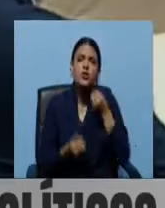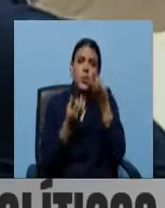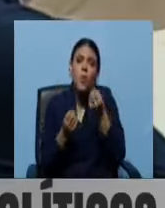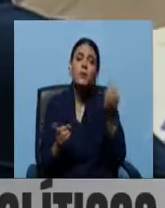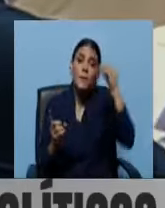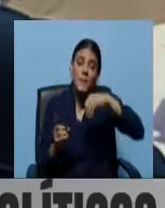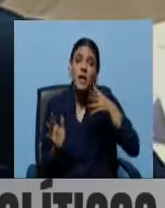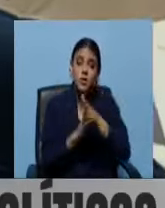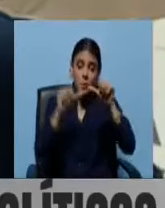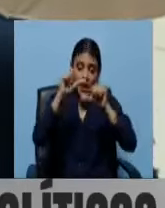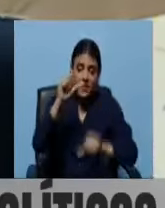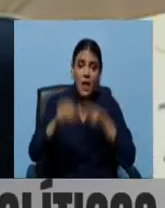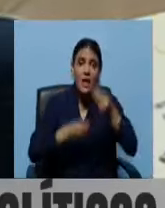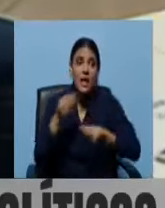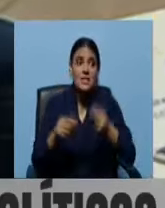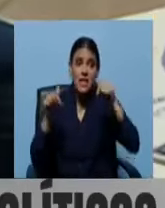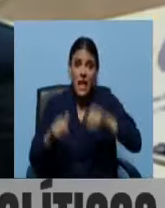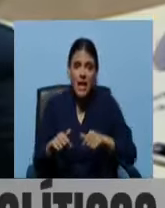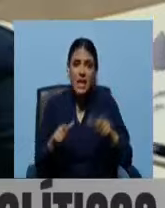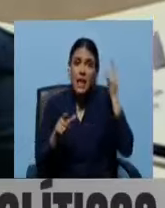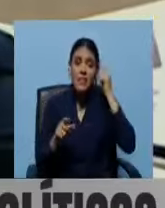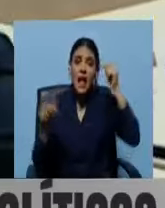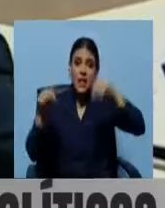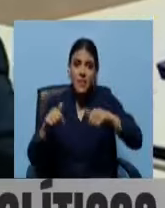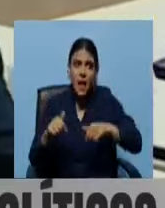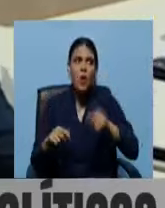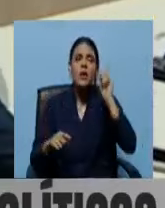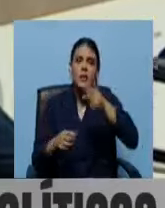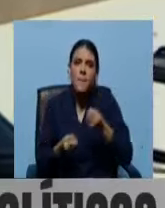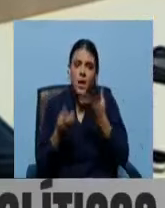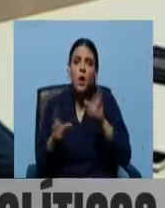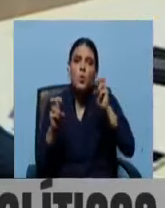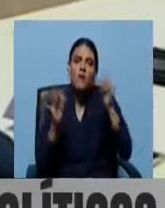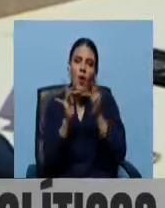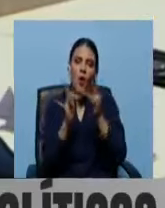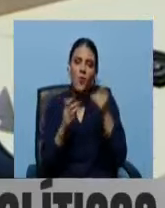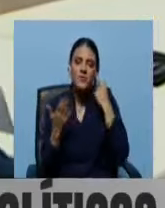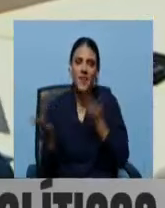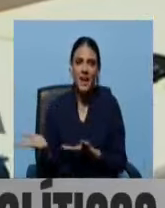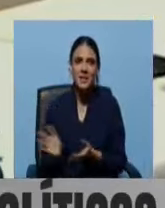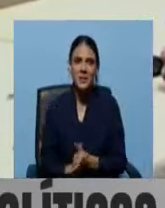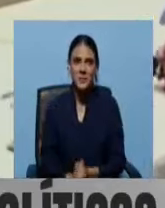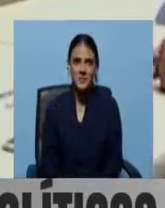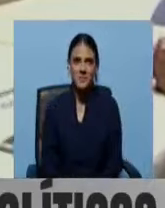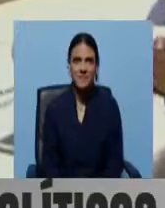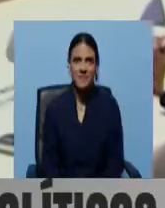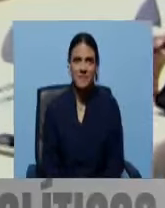detalles sobre este encuentro que se realiza el día de hoy. En breve estableceremos nuevos contactos.